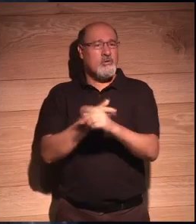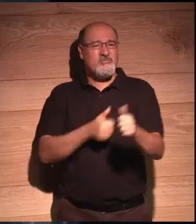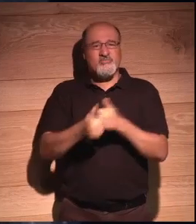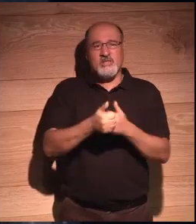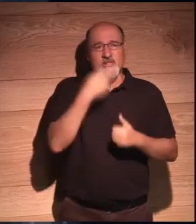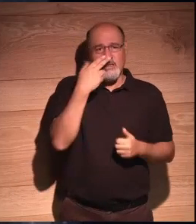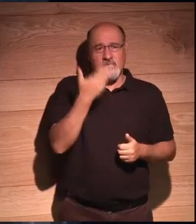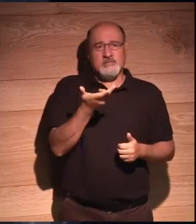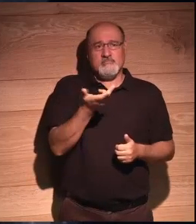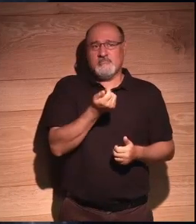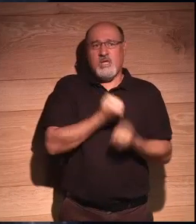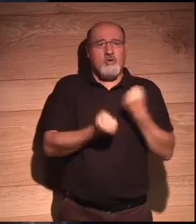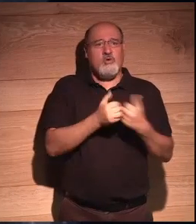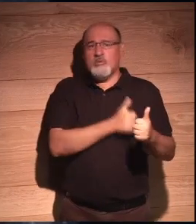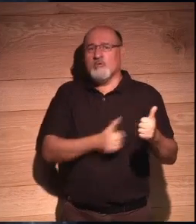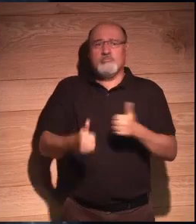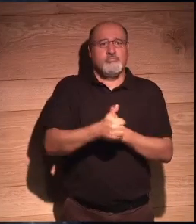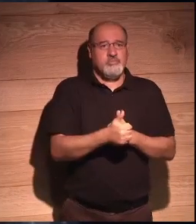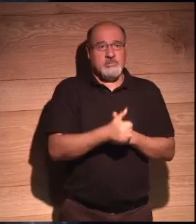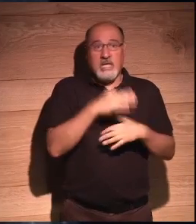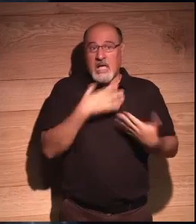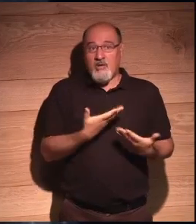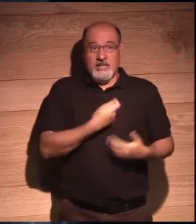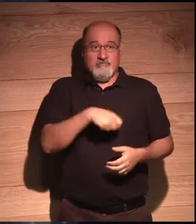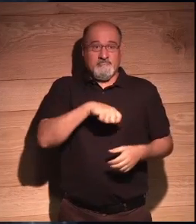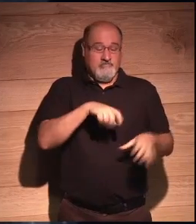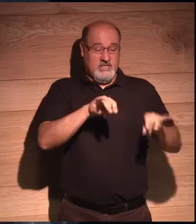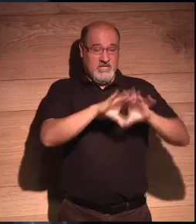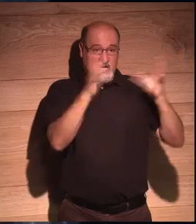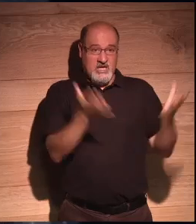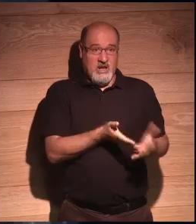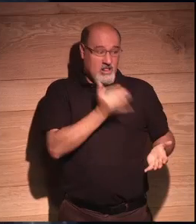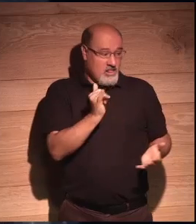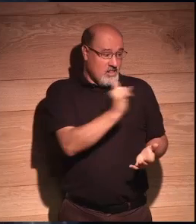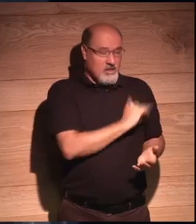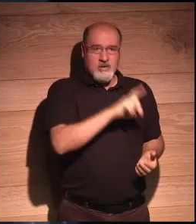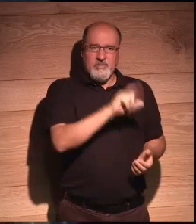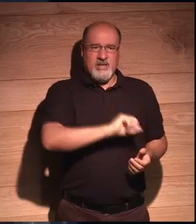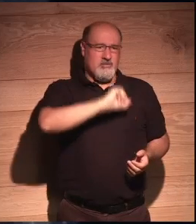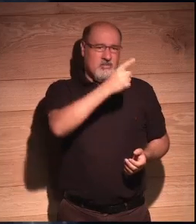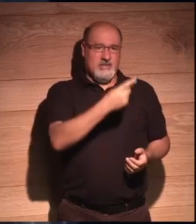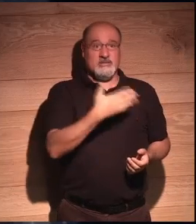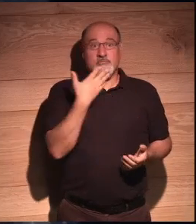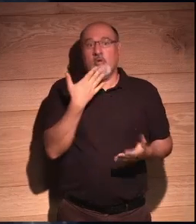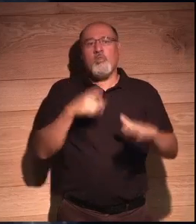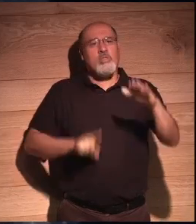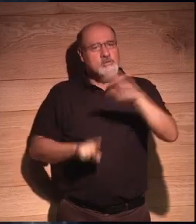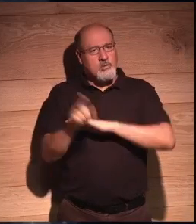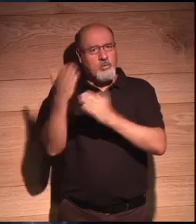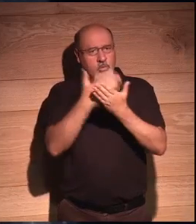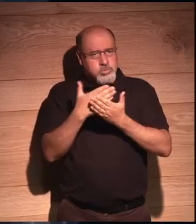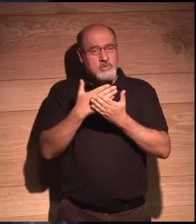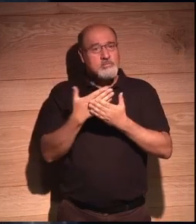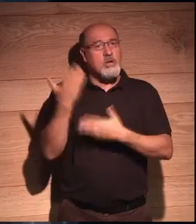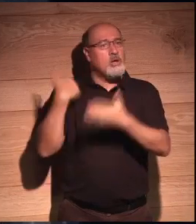intereses económicos. Todavía es más barato tener esas cosas en la Tierra y por eso no se ha hecho ese desarrollo, que sin embargo